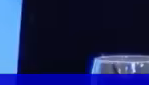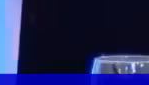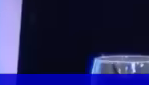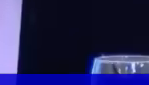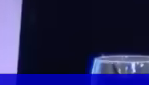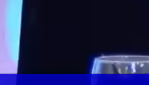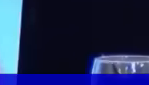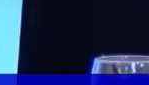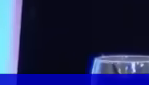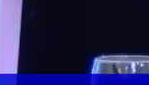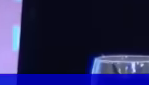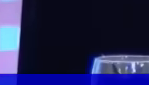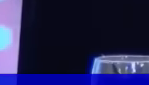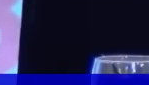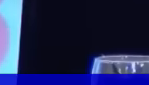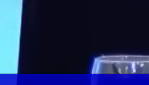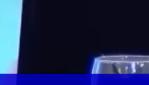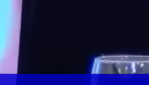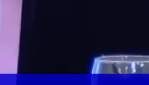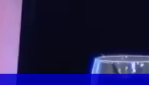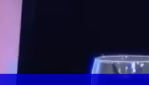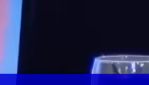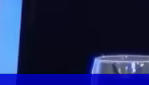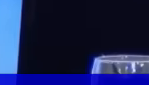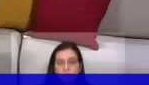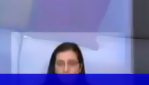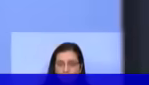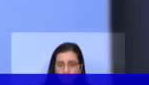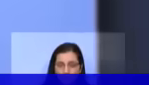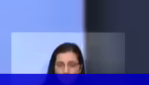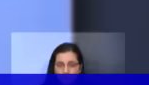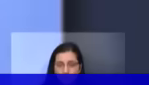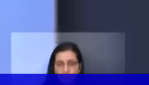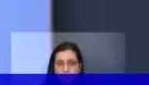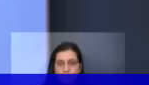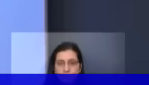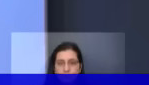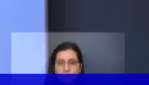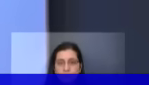Valeria Ripoll, ¿cómo andás? Bien, ¿ustedes? Bienvenida. Bueno, muchas gracias.